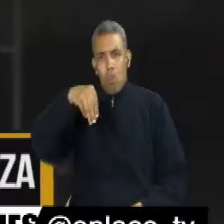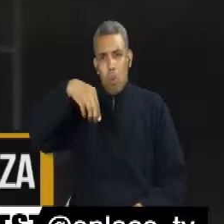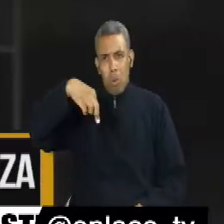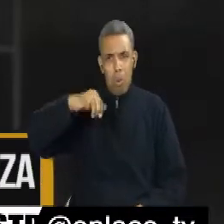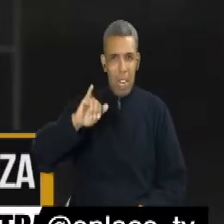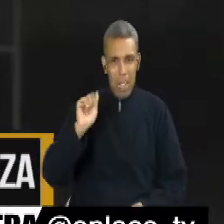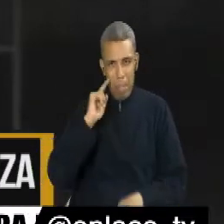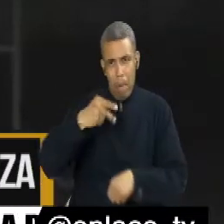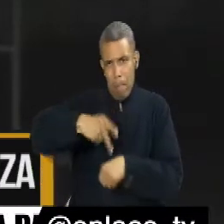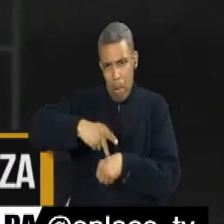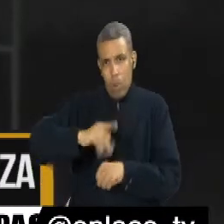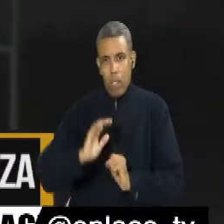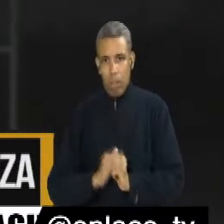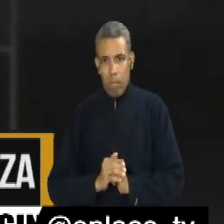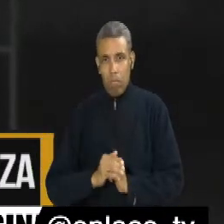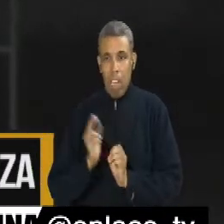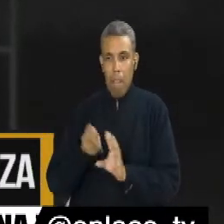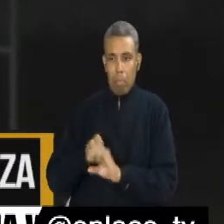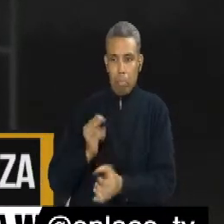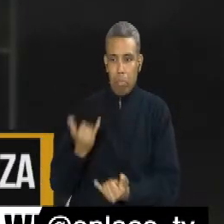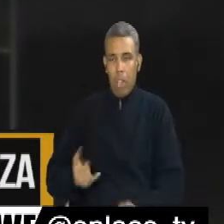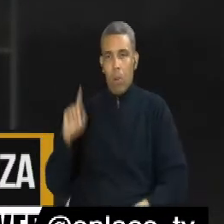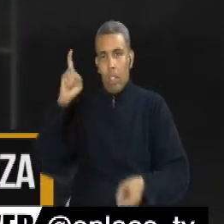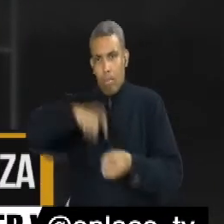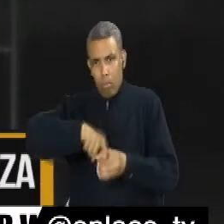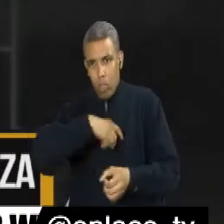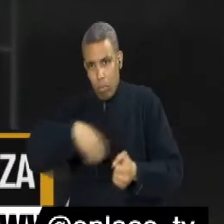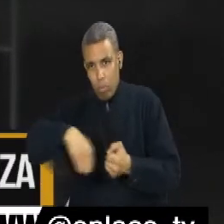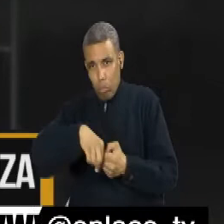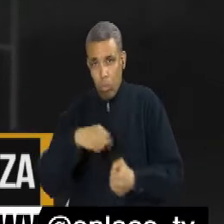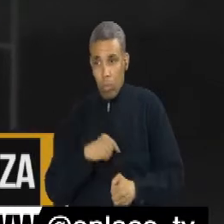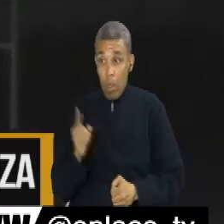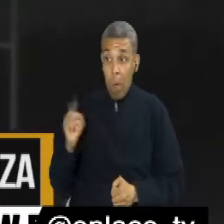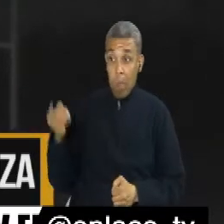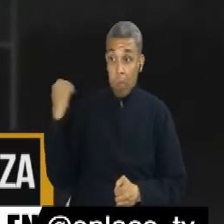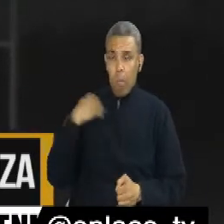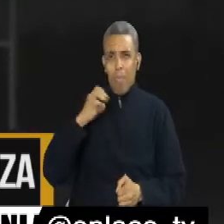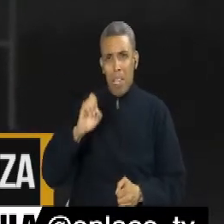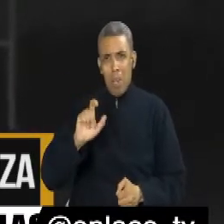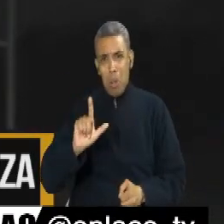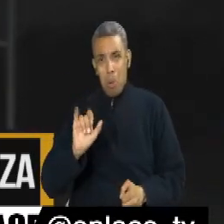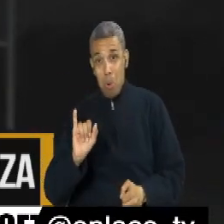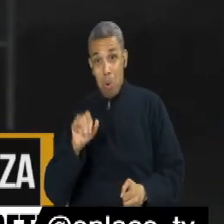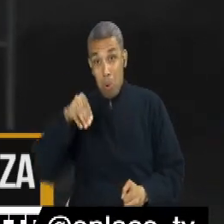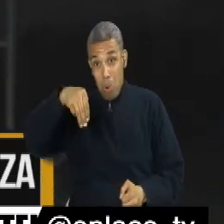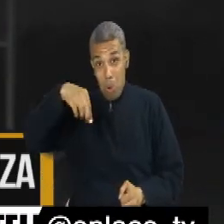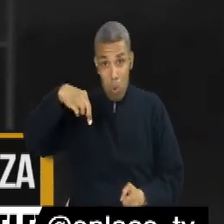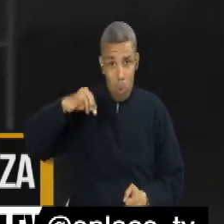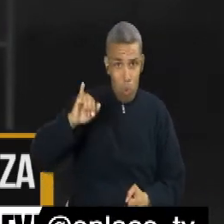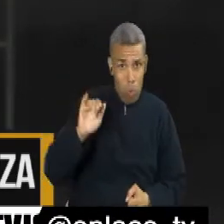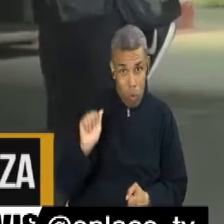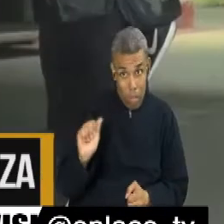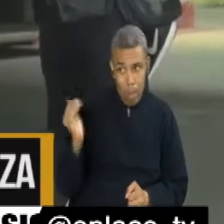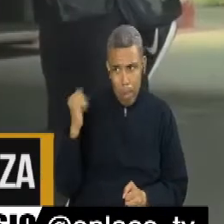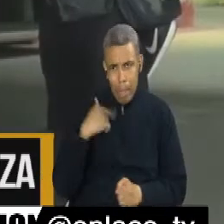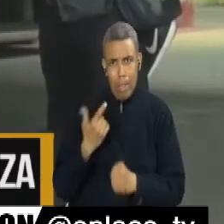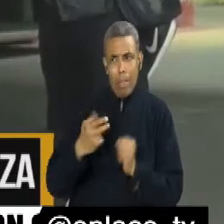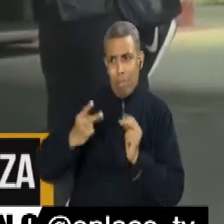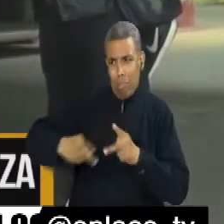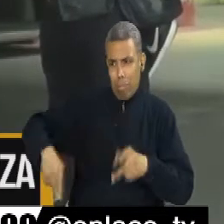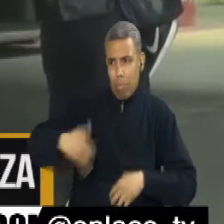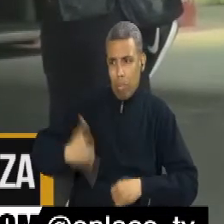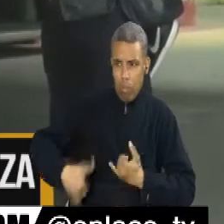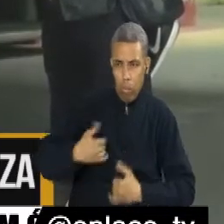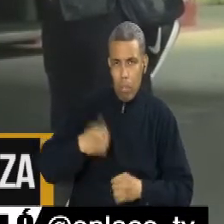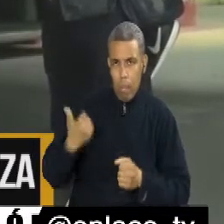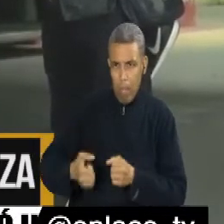bastante buena, sacan jugadores, muchos jugadores, nutren siempre los mejores clubes de Europa, entonces es una formación muy buena. La nueva cara de la